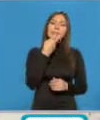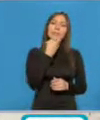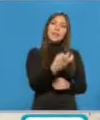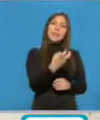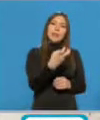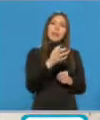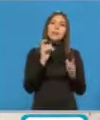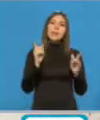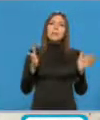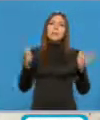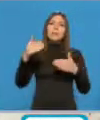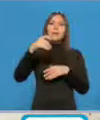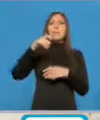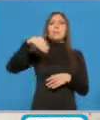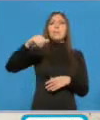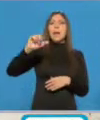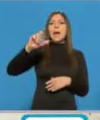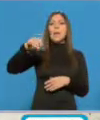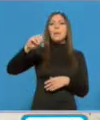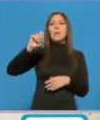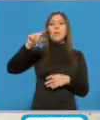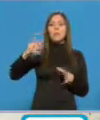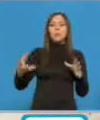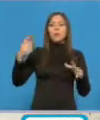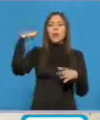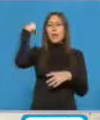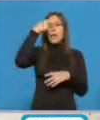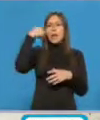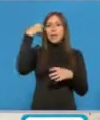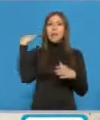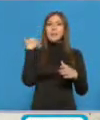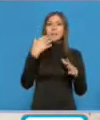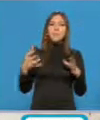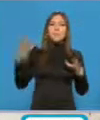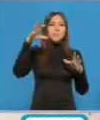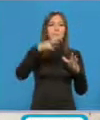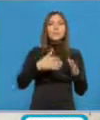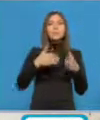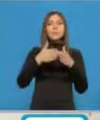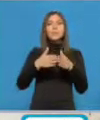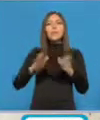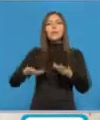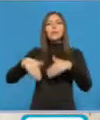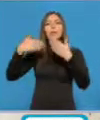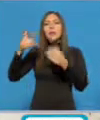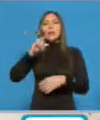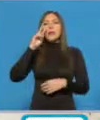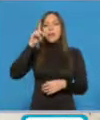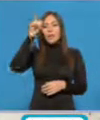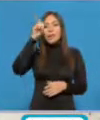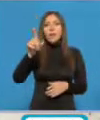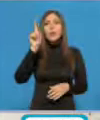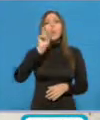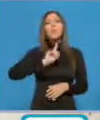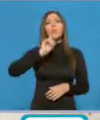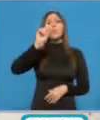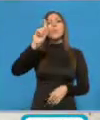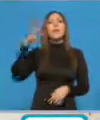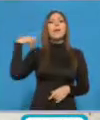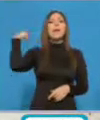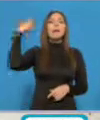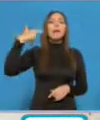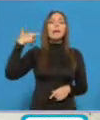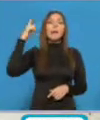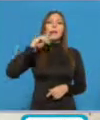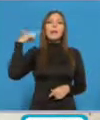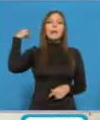de mármol. esta con cosa los mármol, el restos. barquito de mármol, y lo encuentra una reina, la reina Lupa,